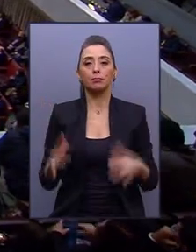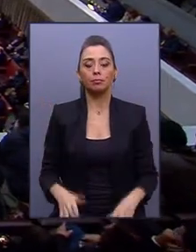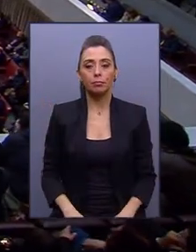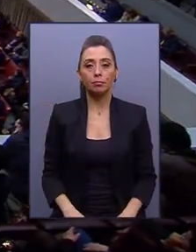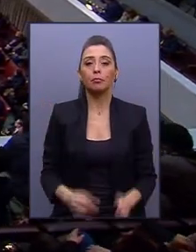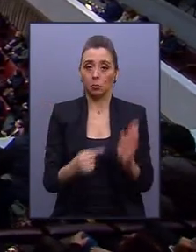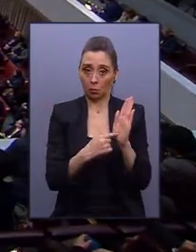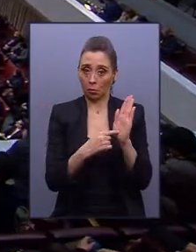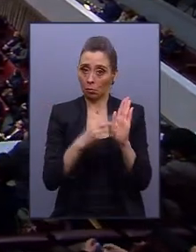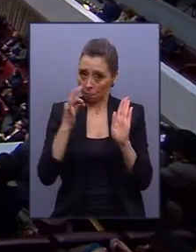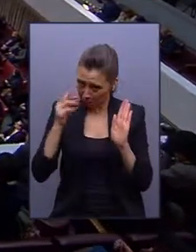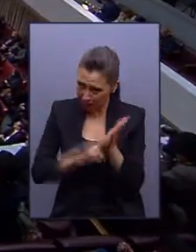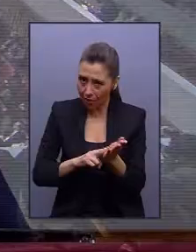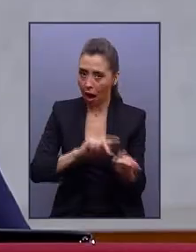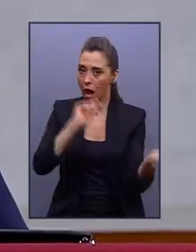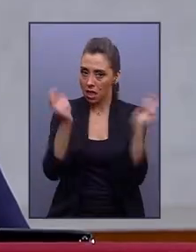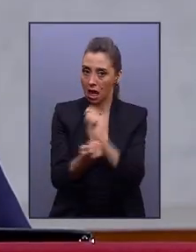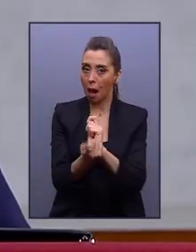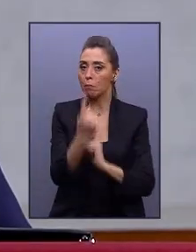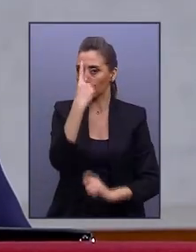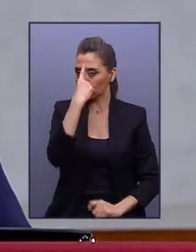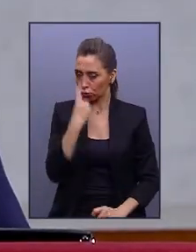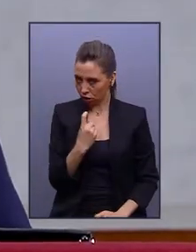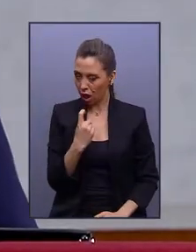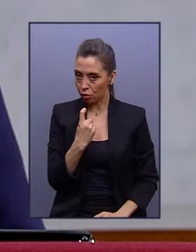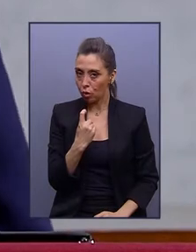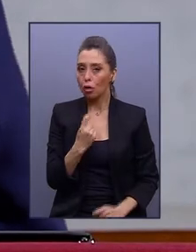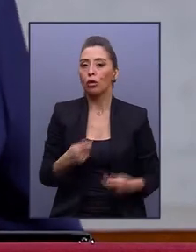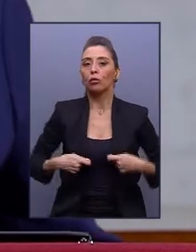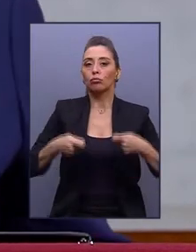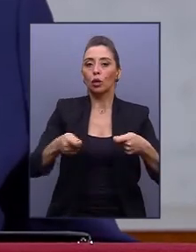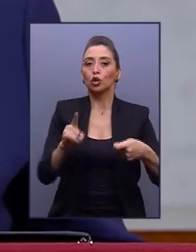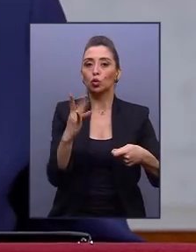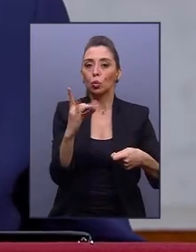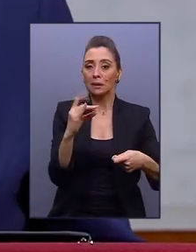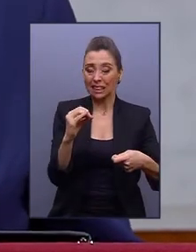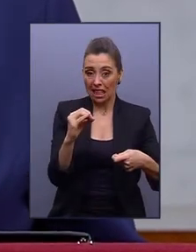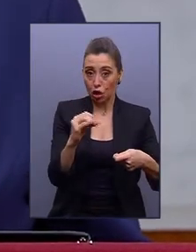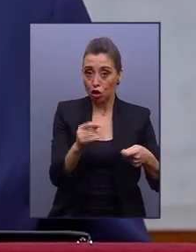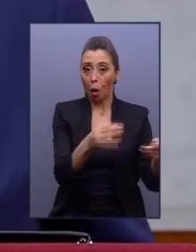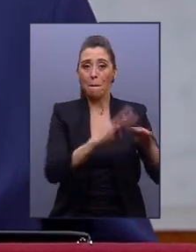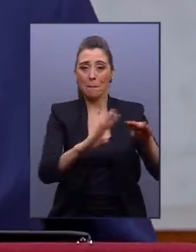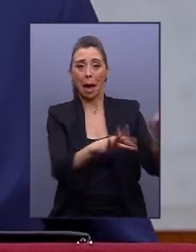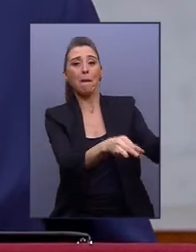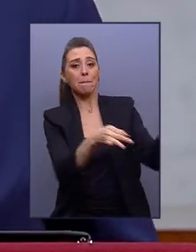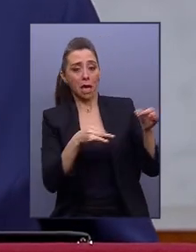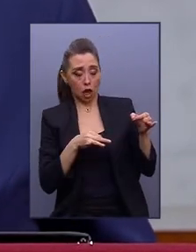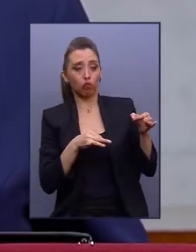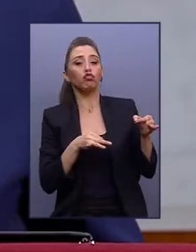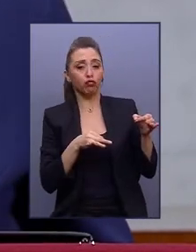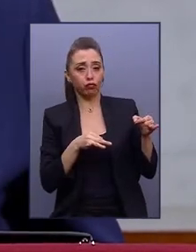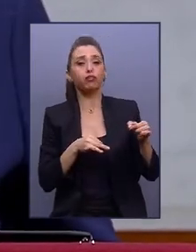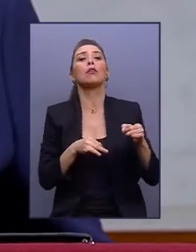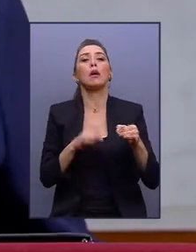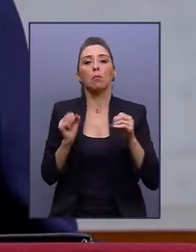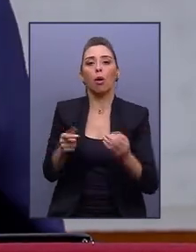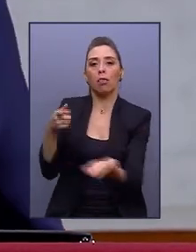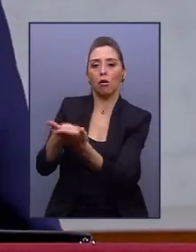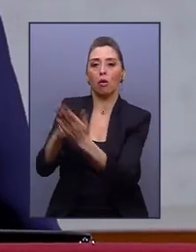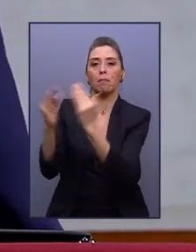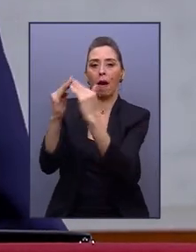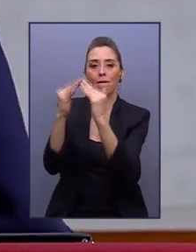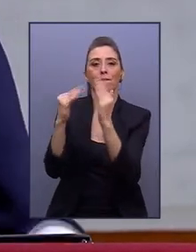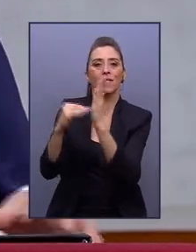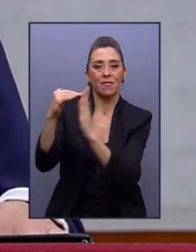Hay un cambio de verdad. Hemos sido serios y hemos entregado subsidios asegurando que se ejecuten efectivamente en la adquisición de